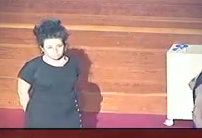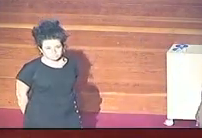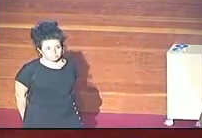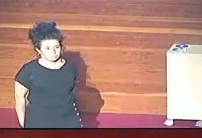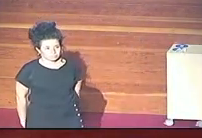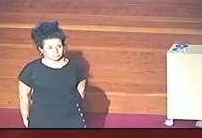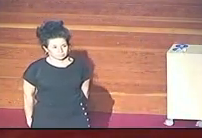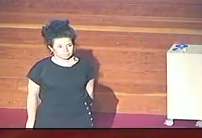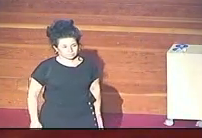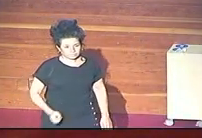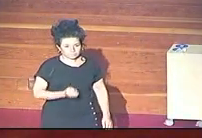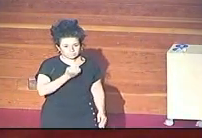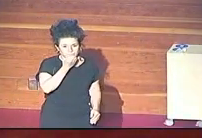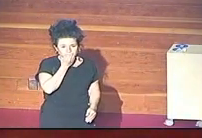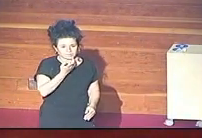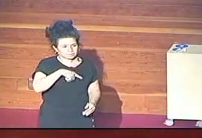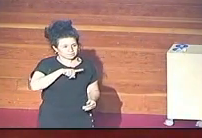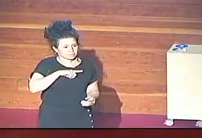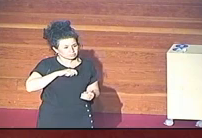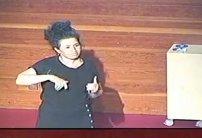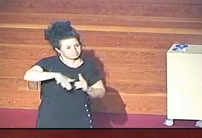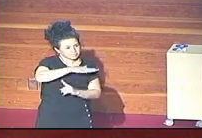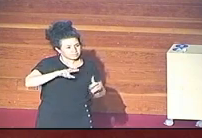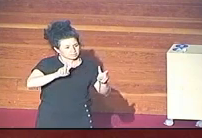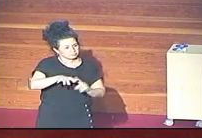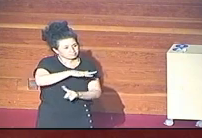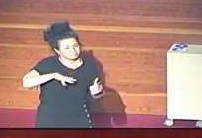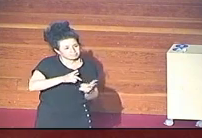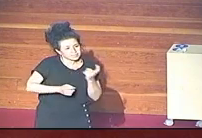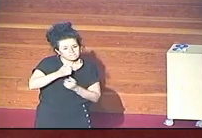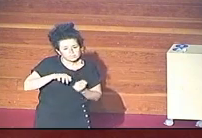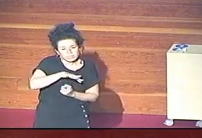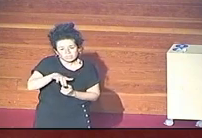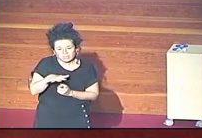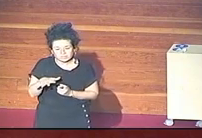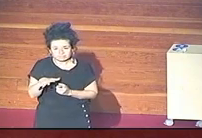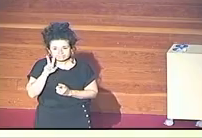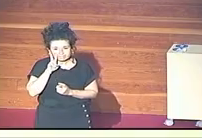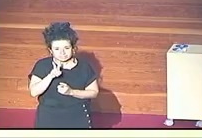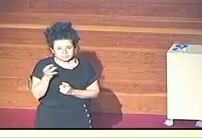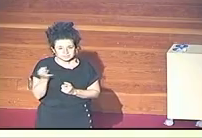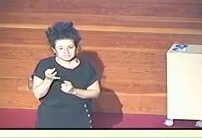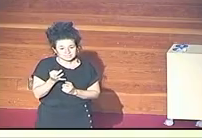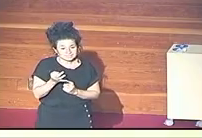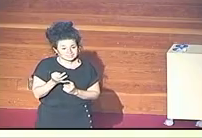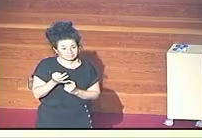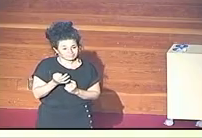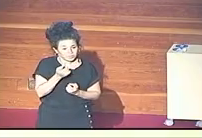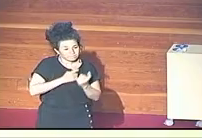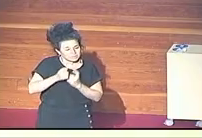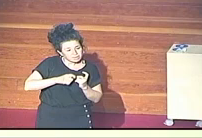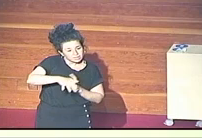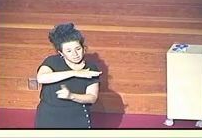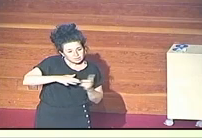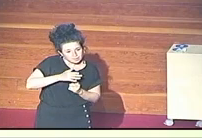bueno pues de donde nos informamos sobre medio ambiente estamos viendo que la información ambiental cada vez es demandada pero